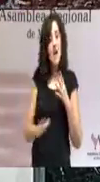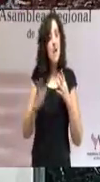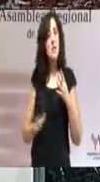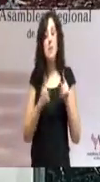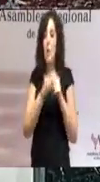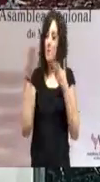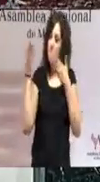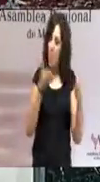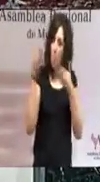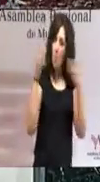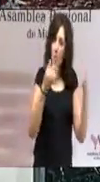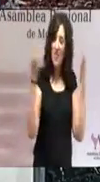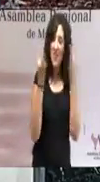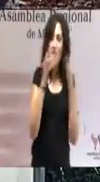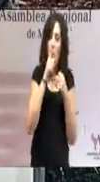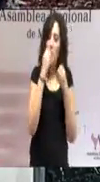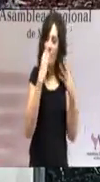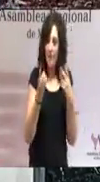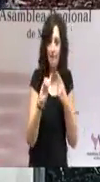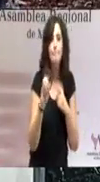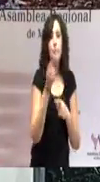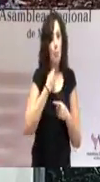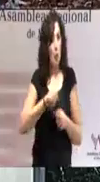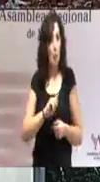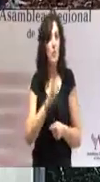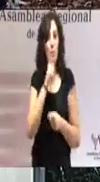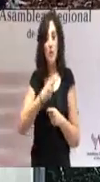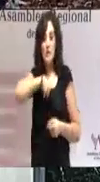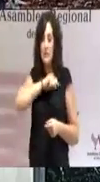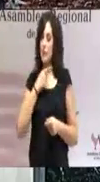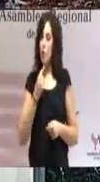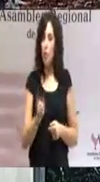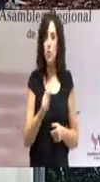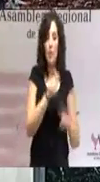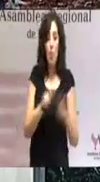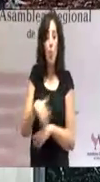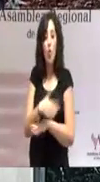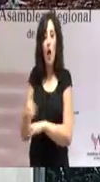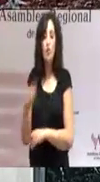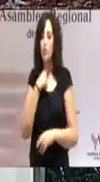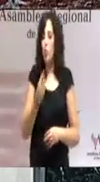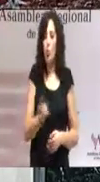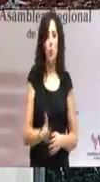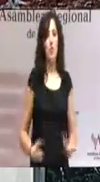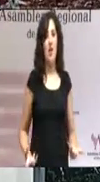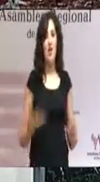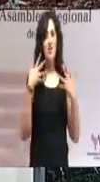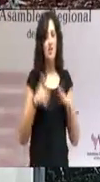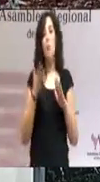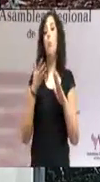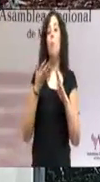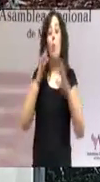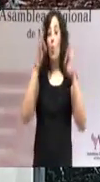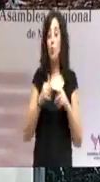que abordarlo, porque no va bien, porque no me gusta, porque no nos gusta a los murcianos. Y le proponía